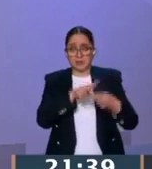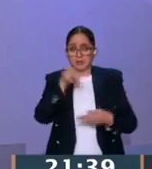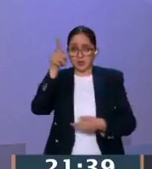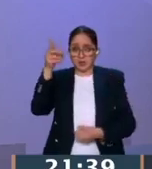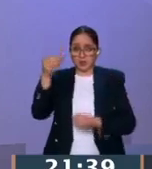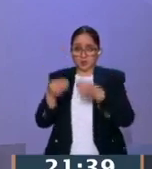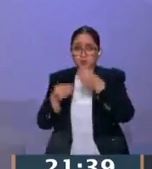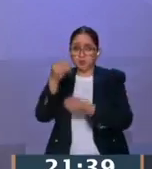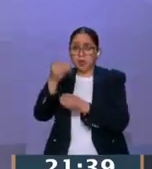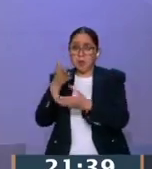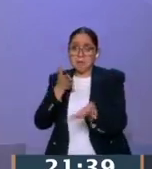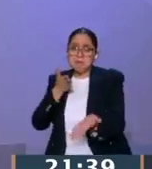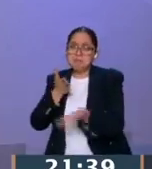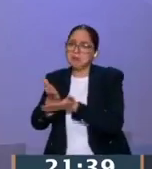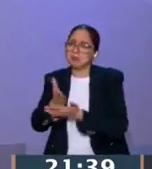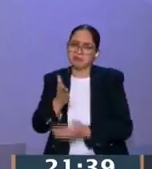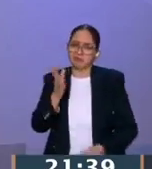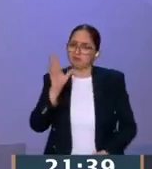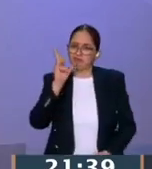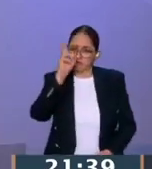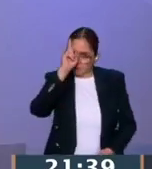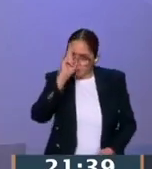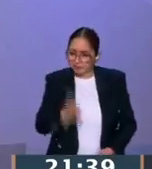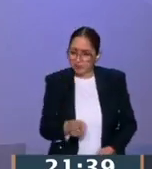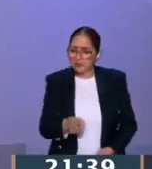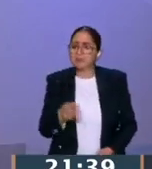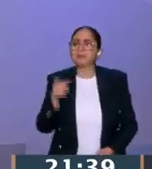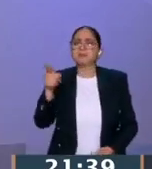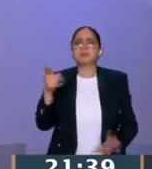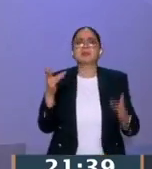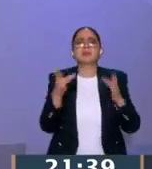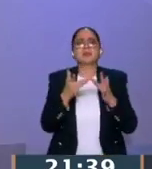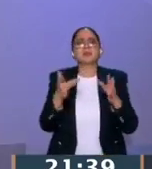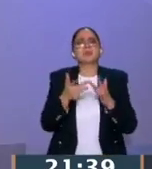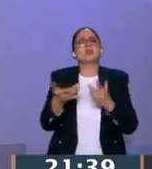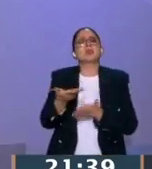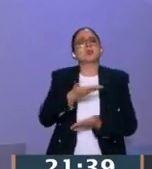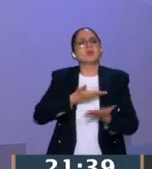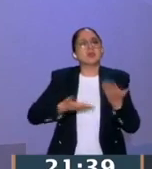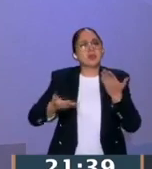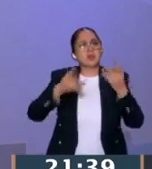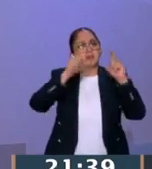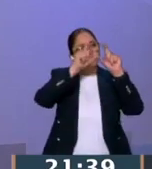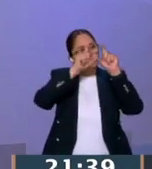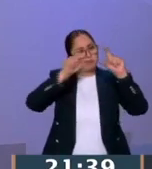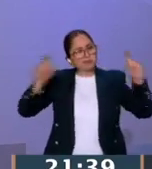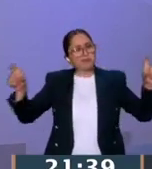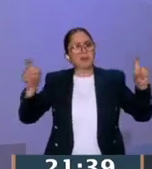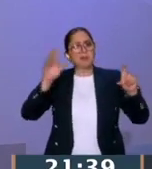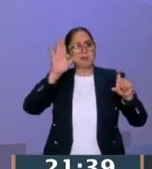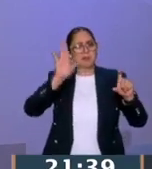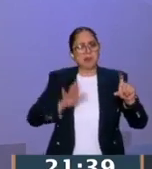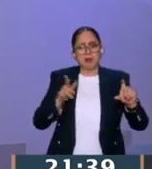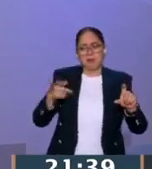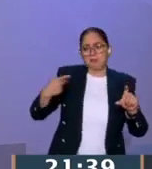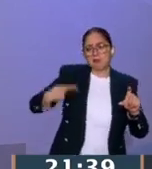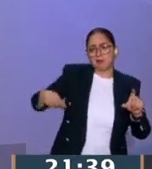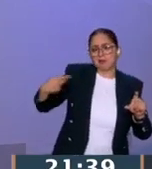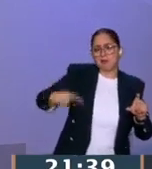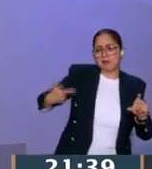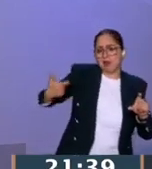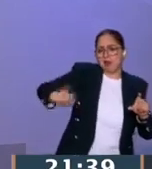Toca. Y en redes sociales esta marcha estuvo acompañada de un discurso clasista, racista y peor